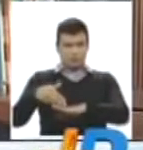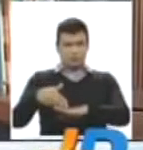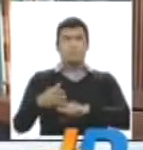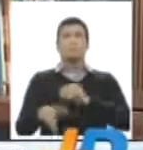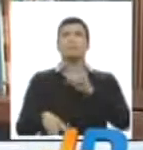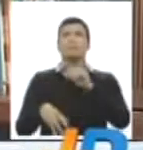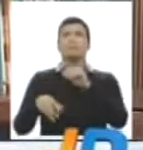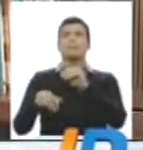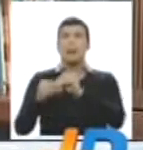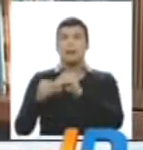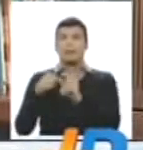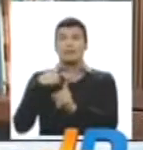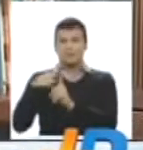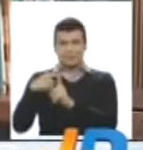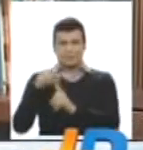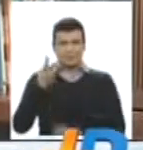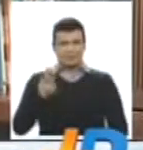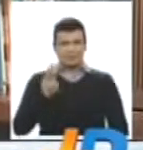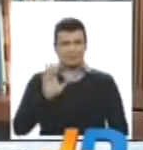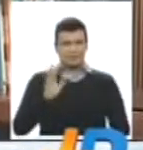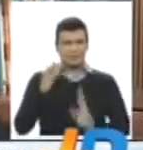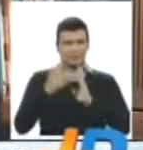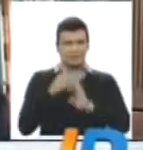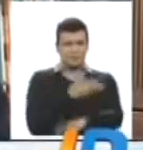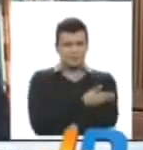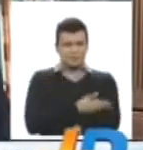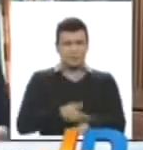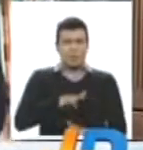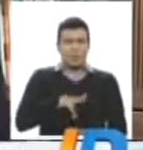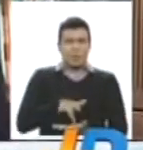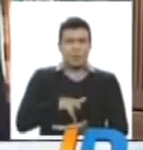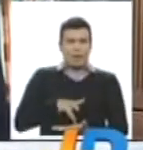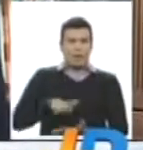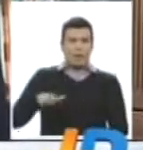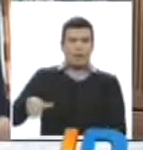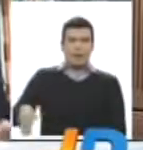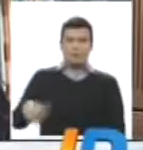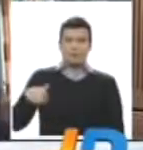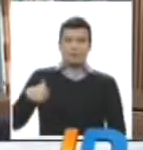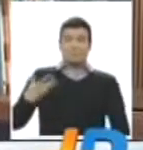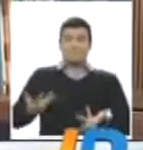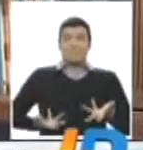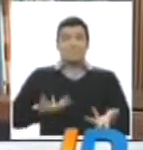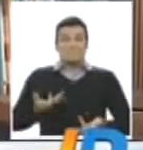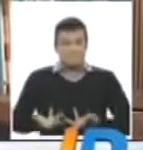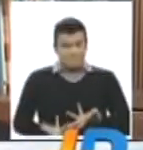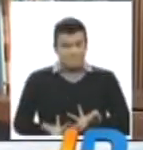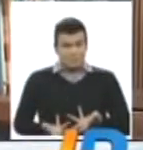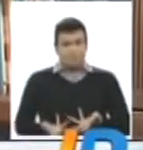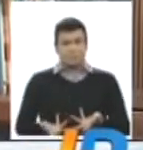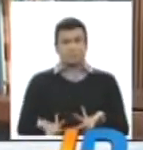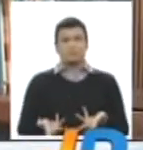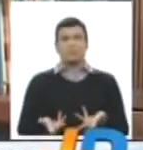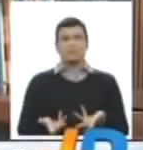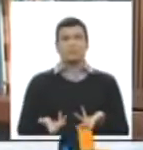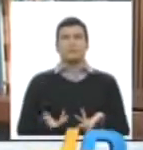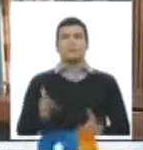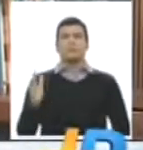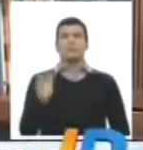casi 35 mil millones de deuda de cartera incobrable. Aproximadamente más